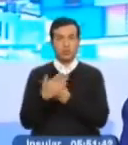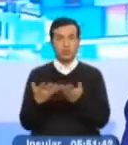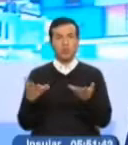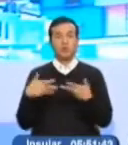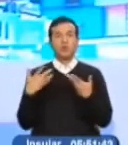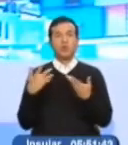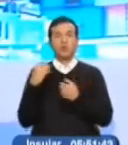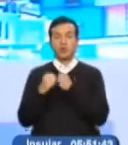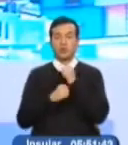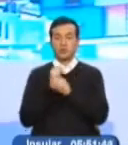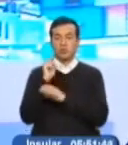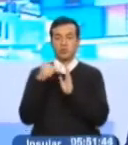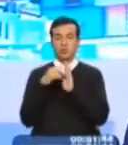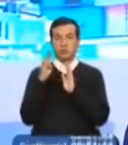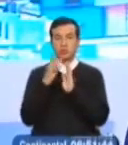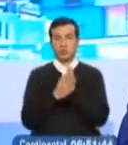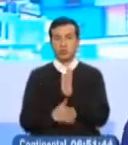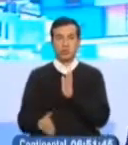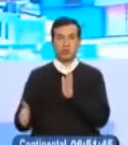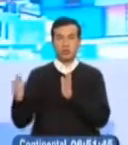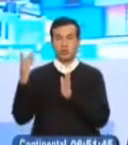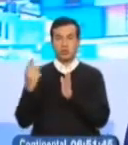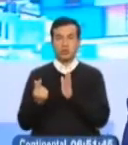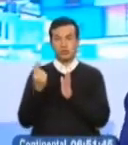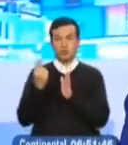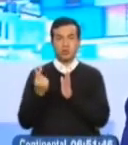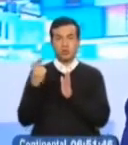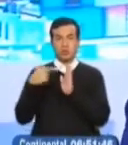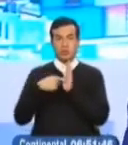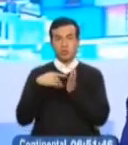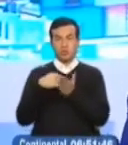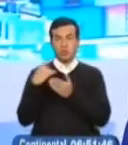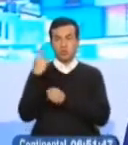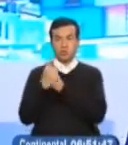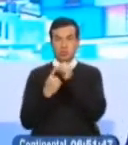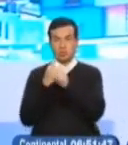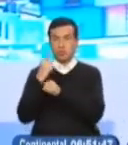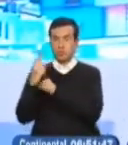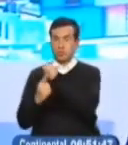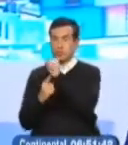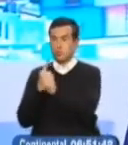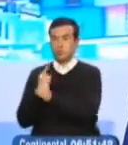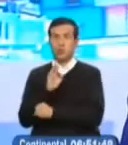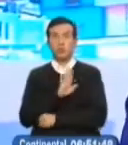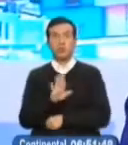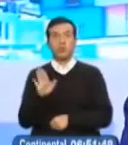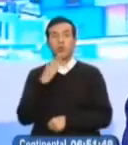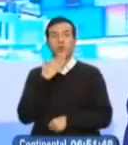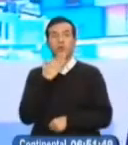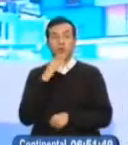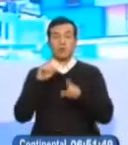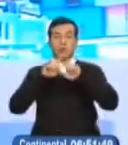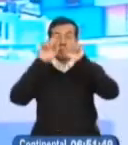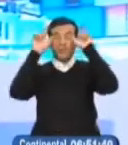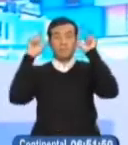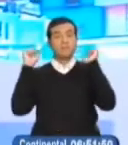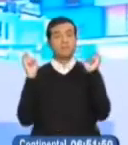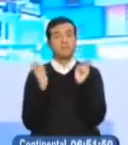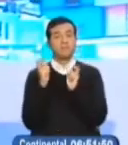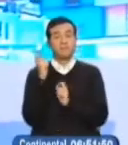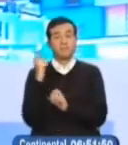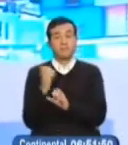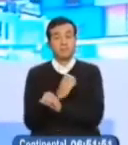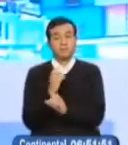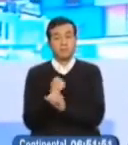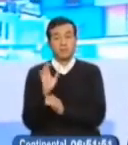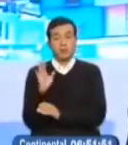a partir del año 2017, porque la liquidación del anticipo es anual, y ellos tendrán, estas microempresas tendrán que calcular